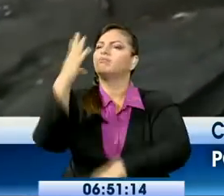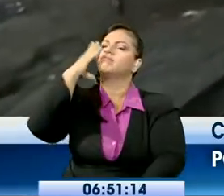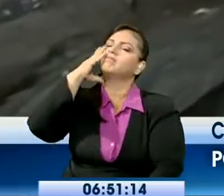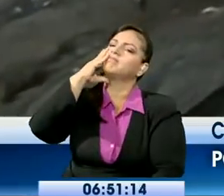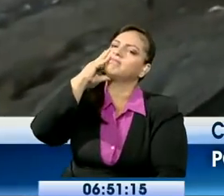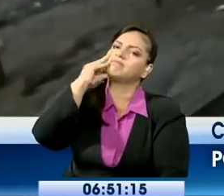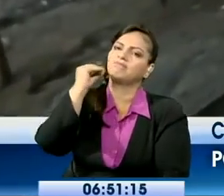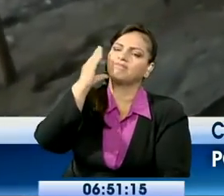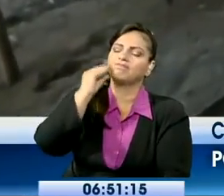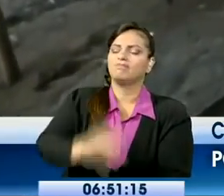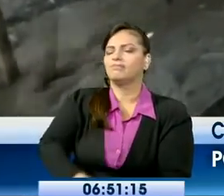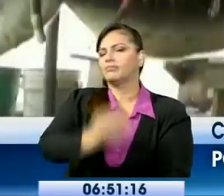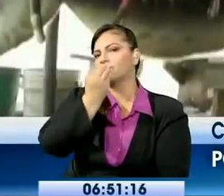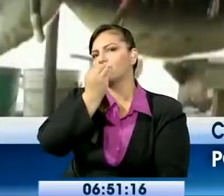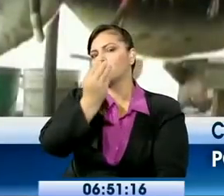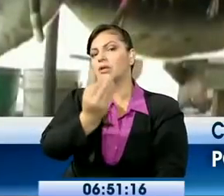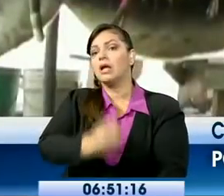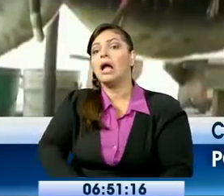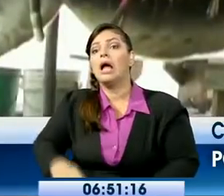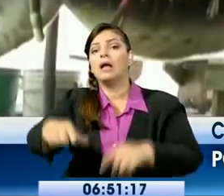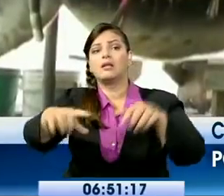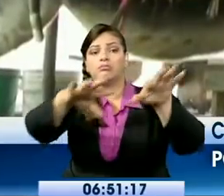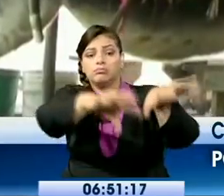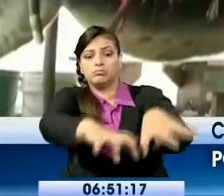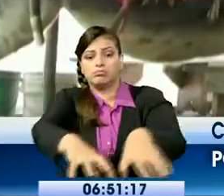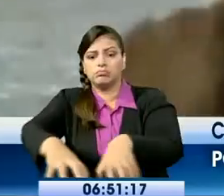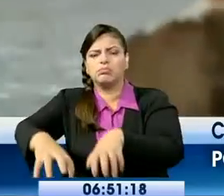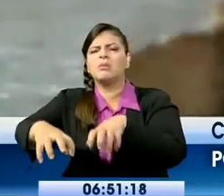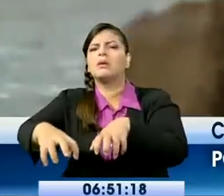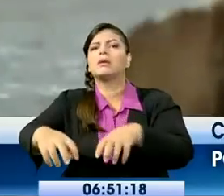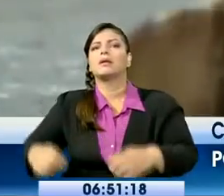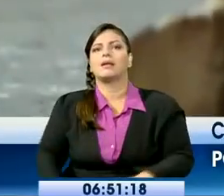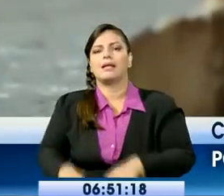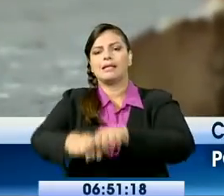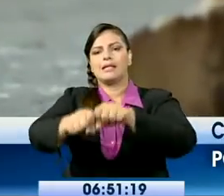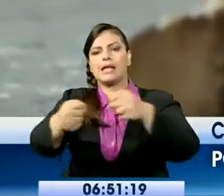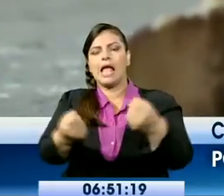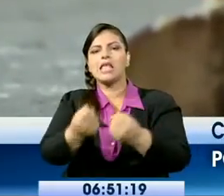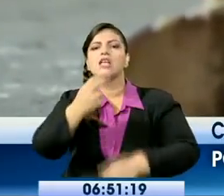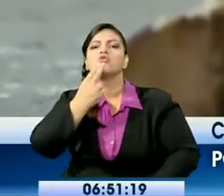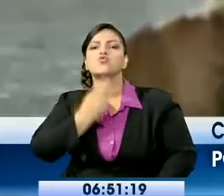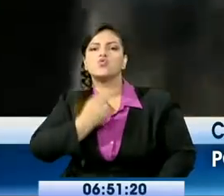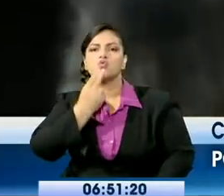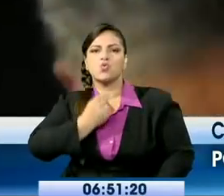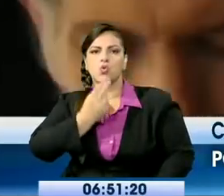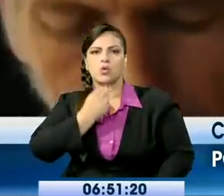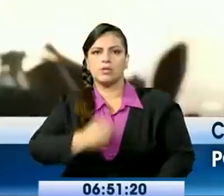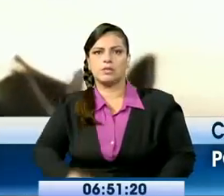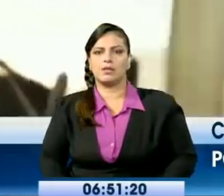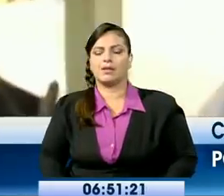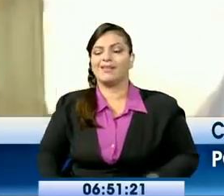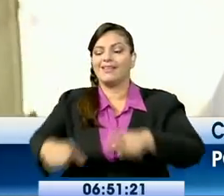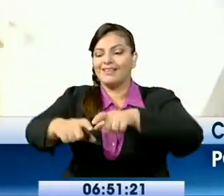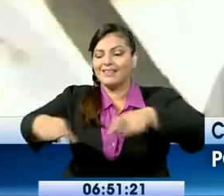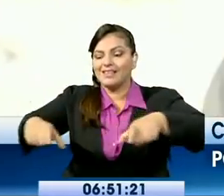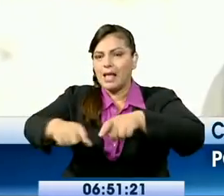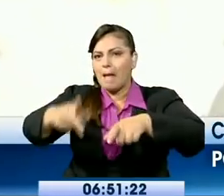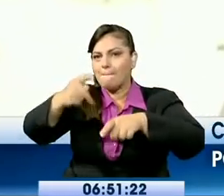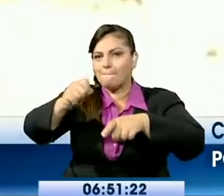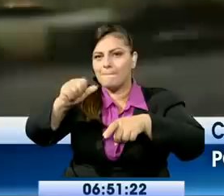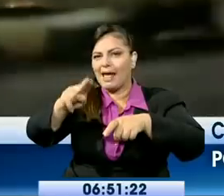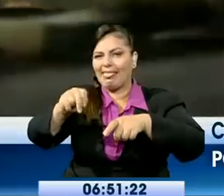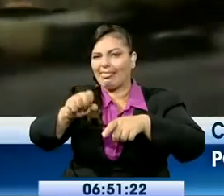también destaca por tener uno de los cultivos más grandes de caña de azúcar. Desde aquí, la panela más deliciosa del país